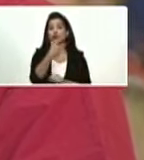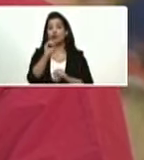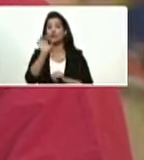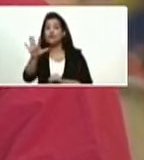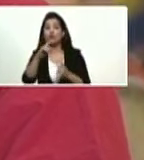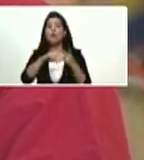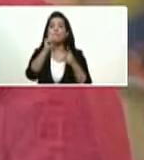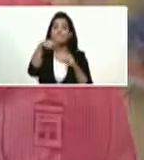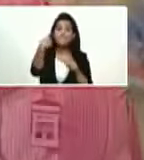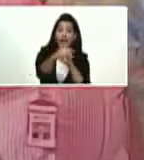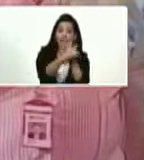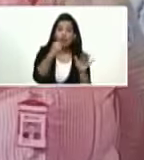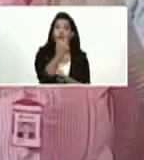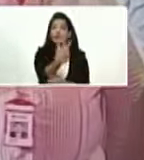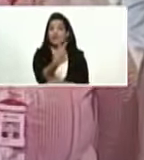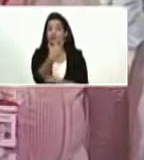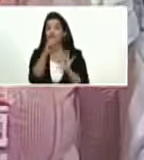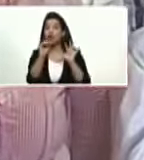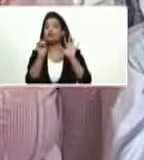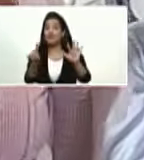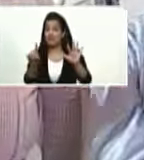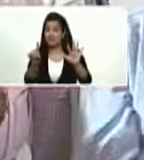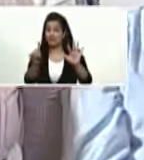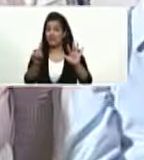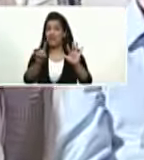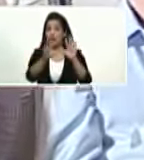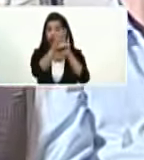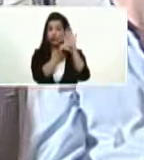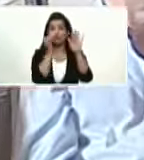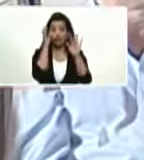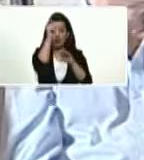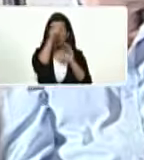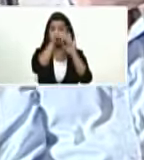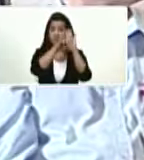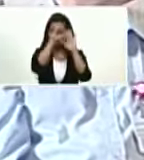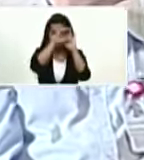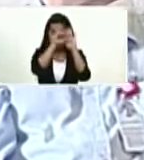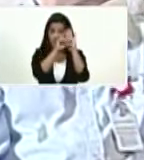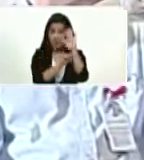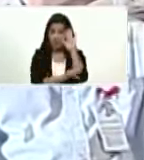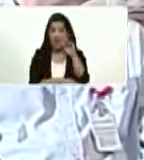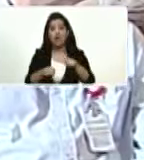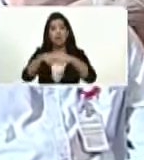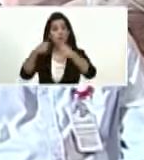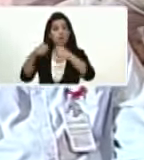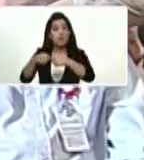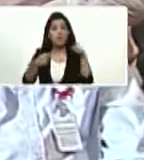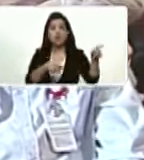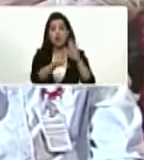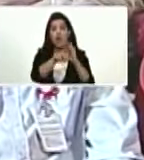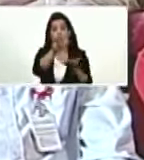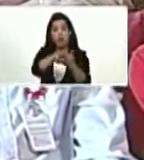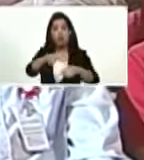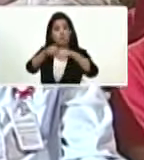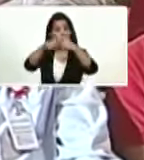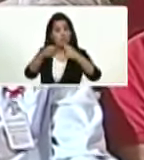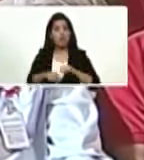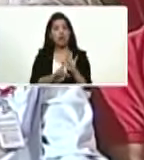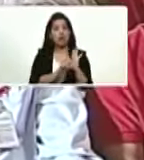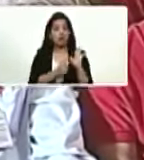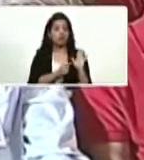Magna. Nosotros, como clase trabajadora organizada, productores, tecnólogos